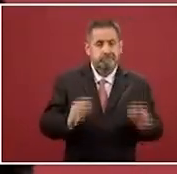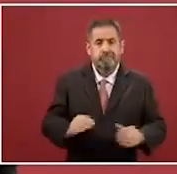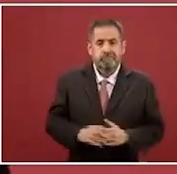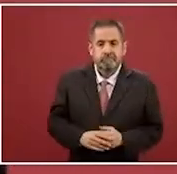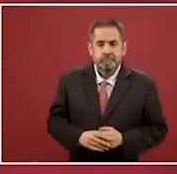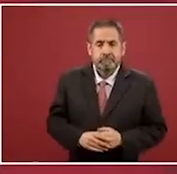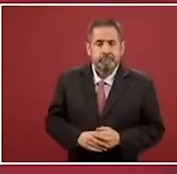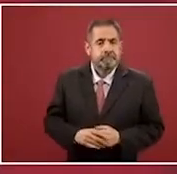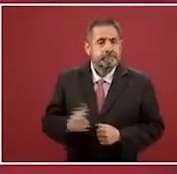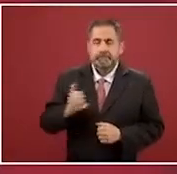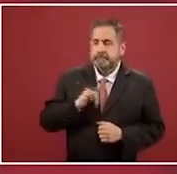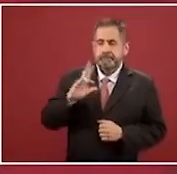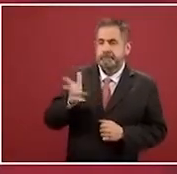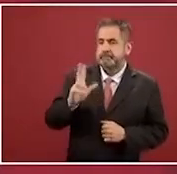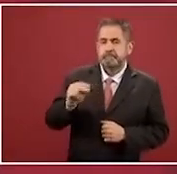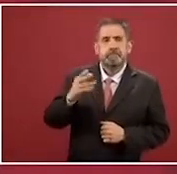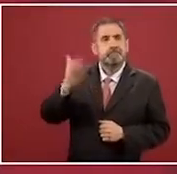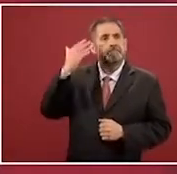entregue